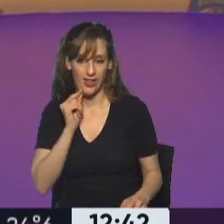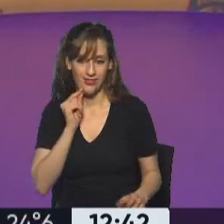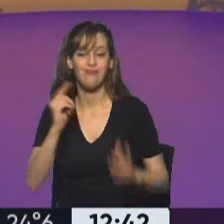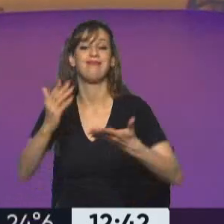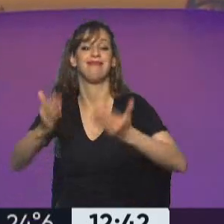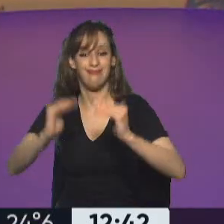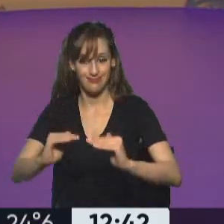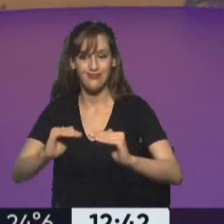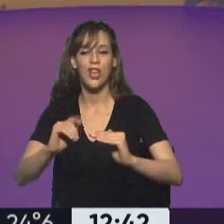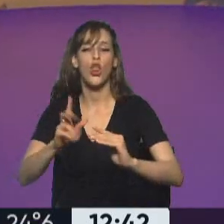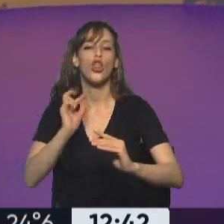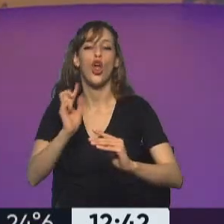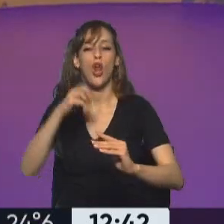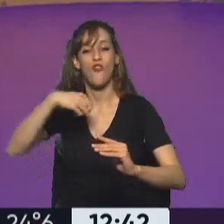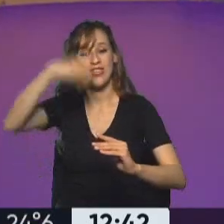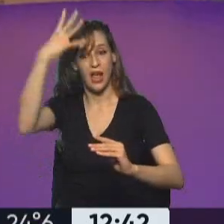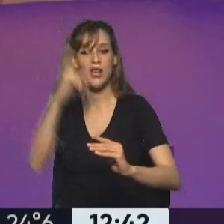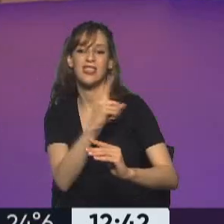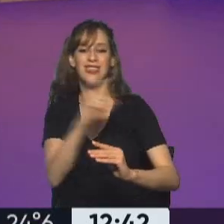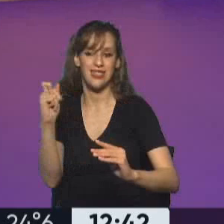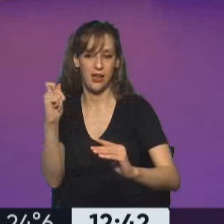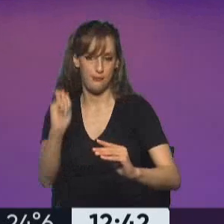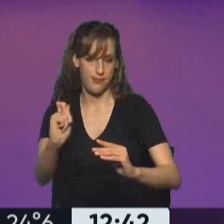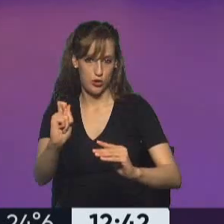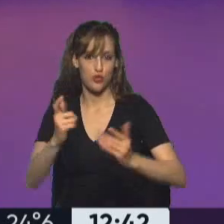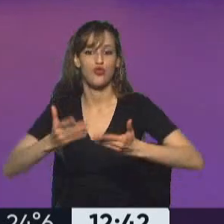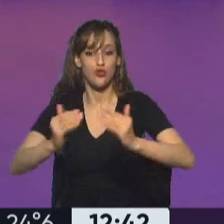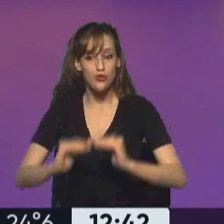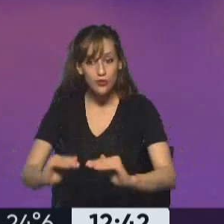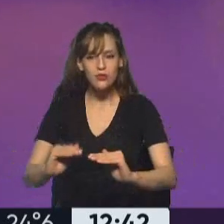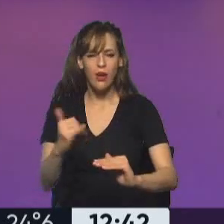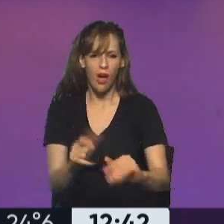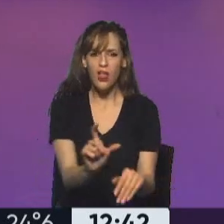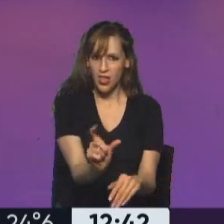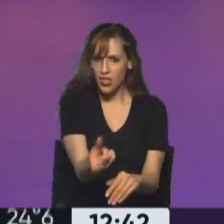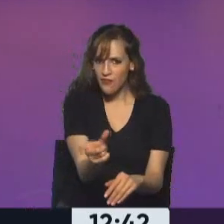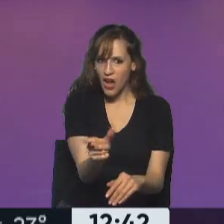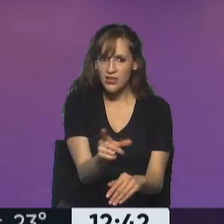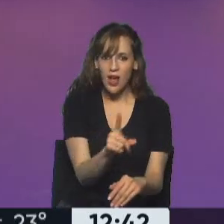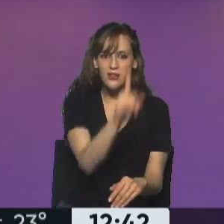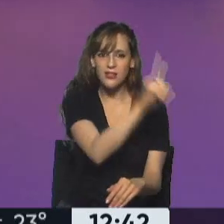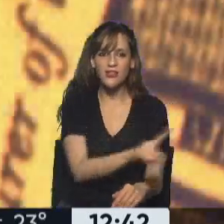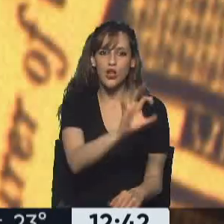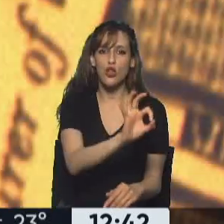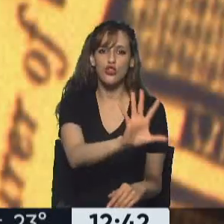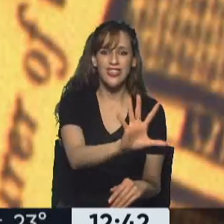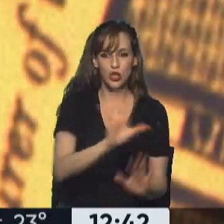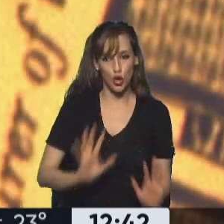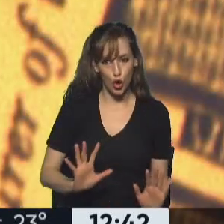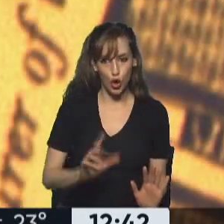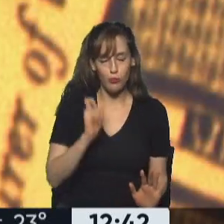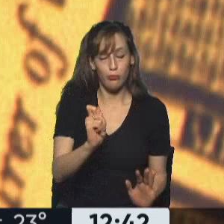redondeando tenemos una brecha de 105 una brecha que desde ya sería bueno que fuera más chica sería bueno reducir